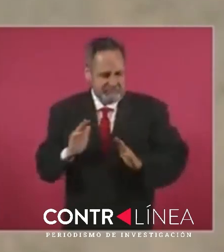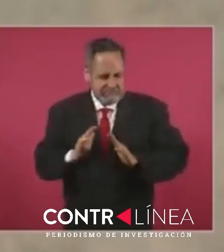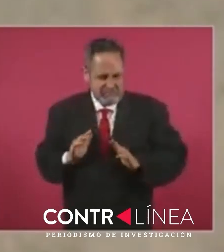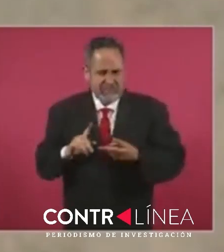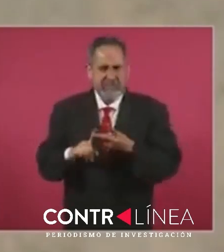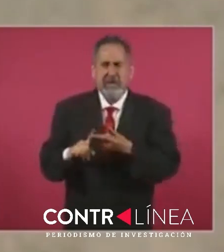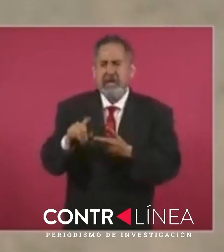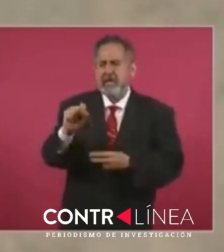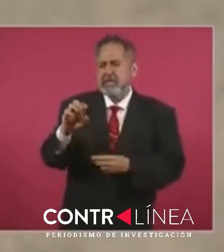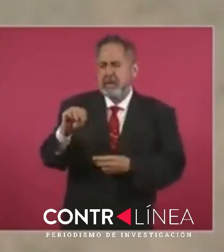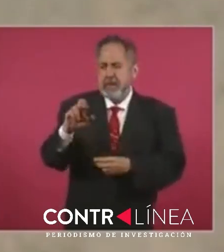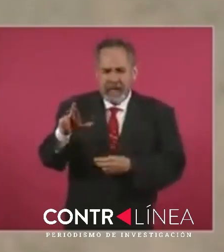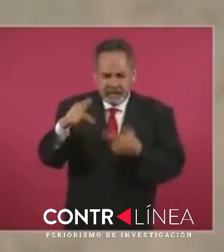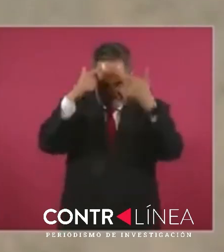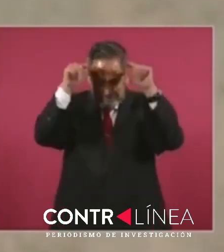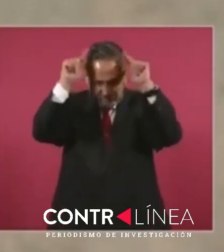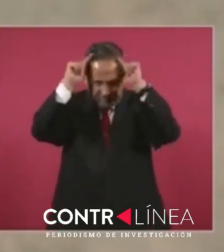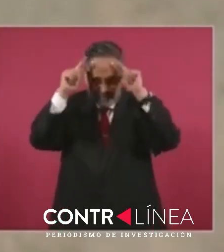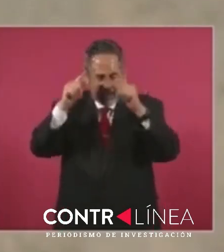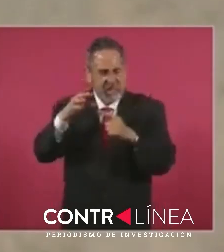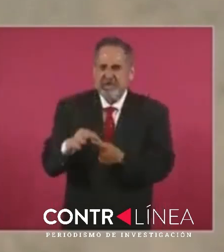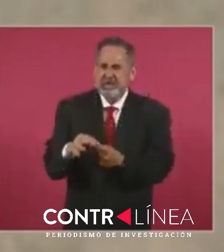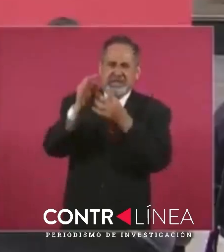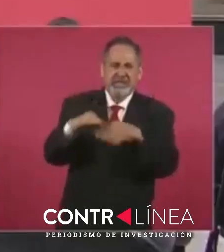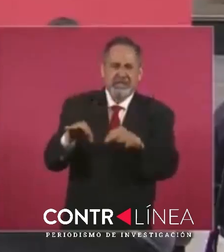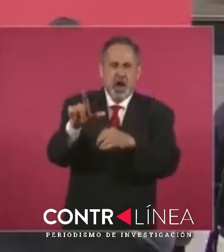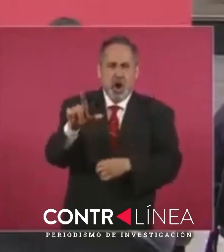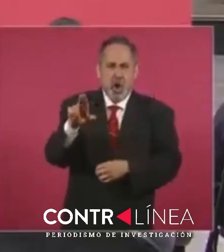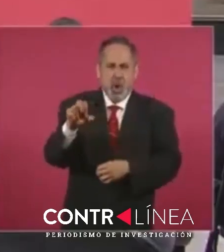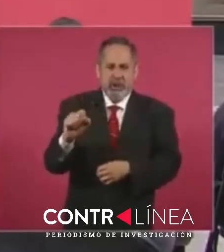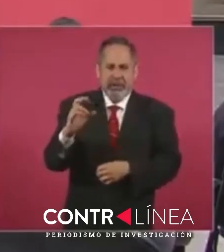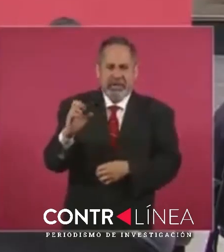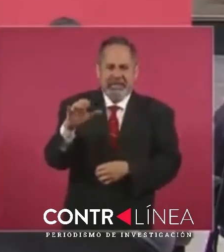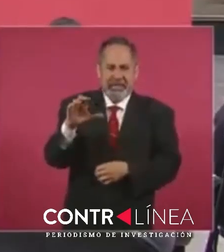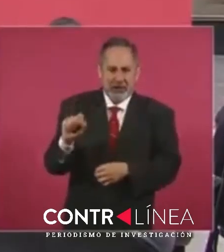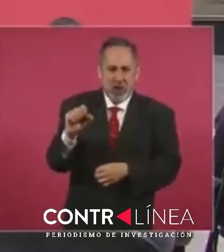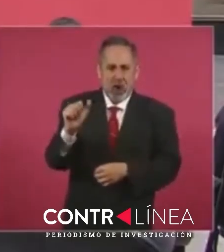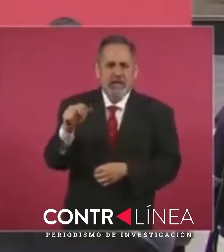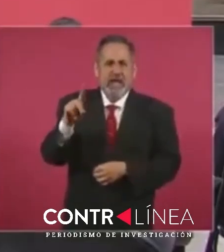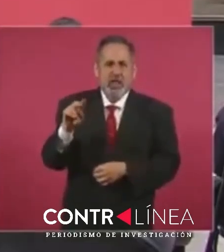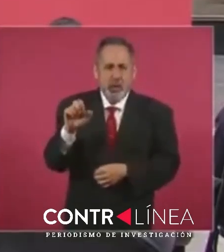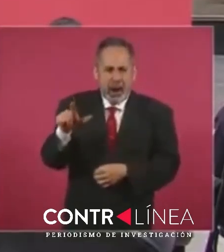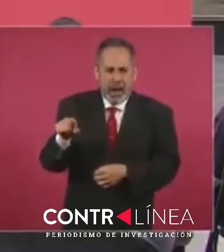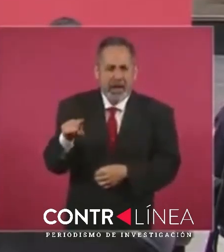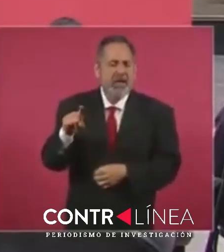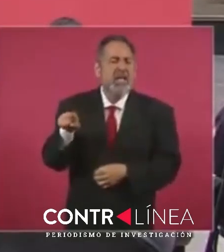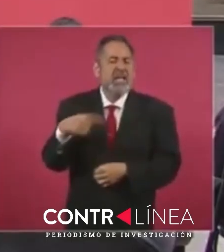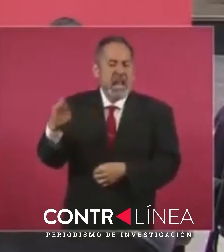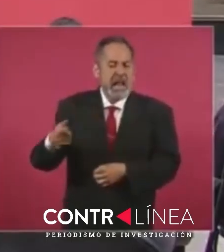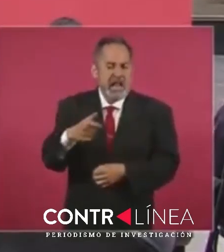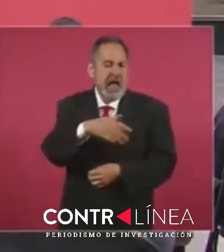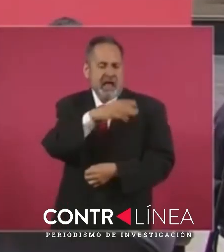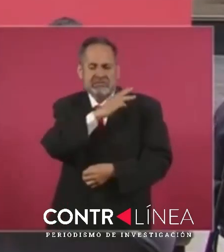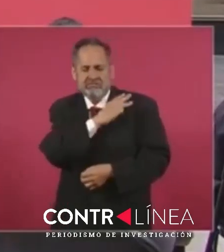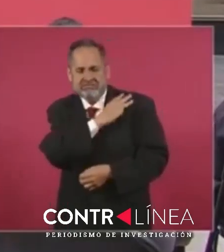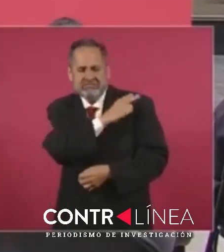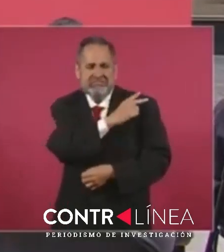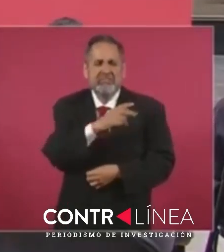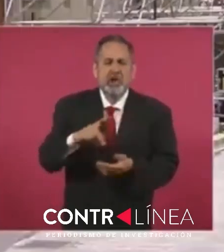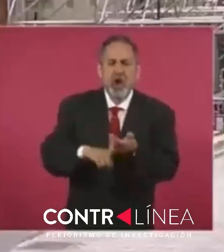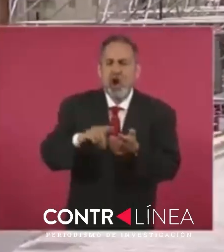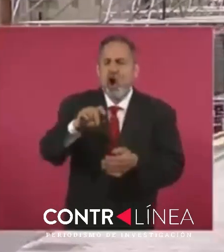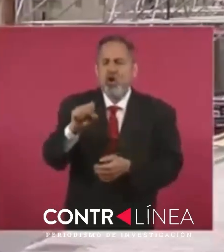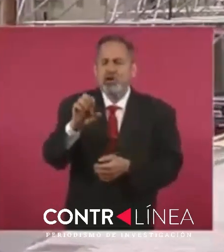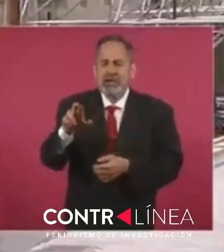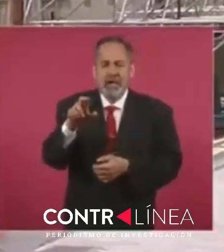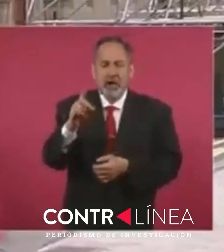Marina, el general Luis Crescencio Sandoval González y el almirante José Rafael